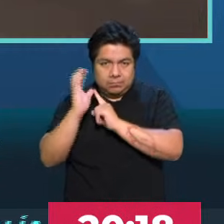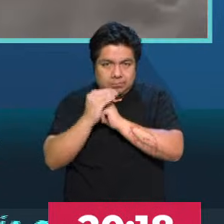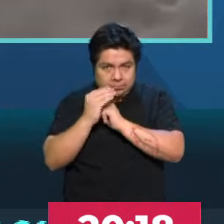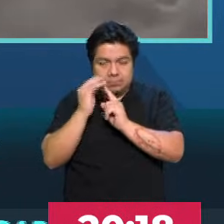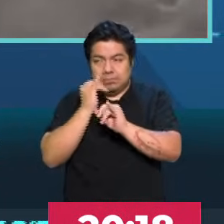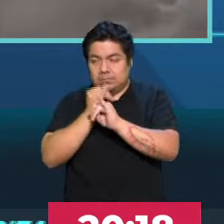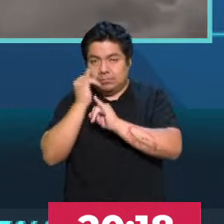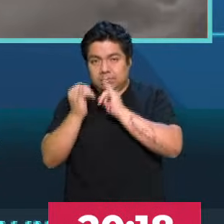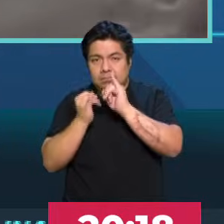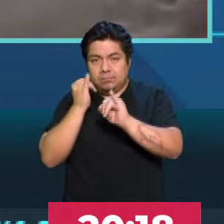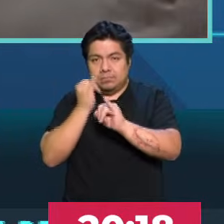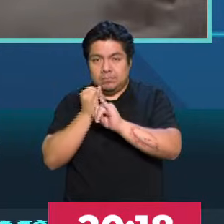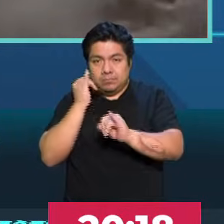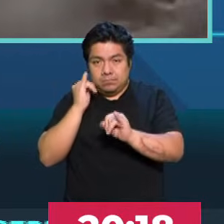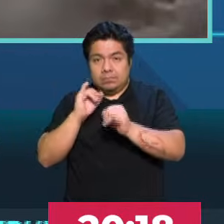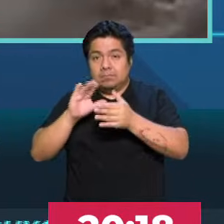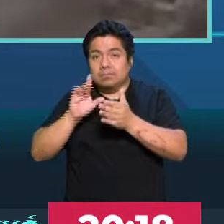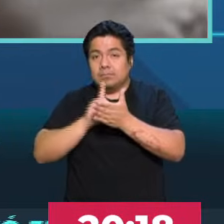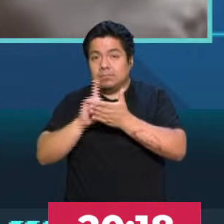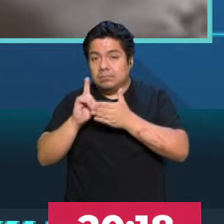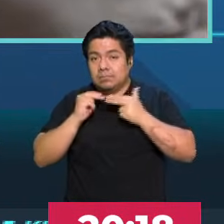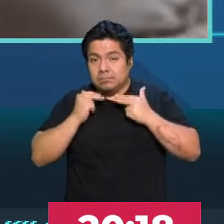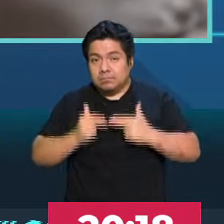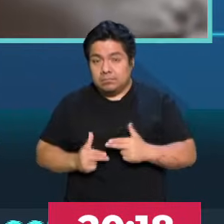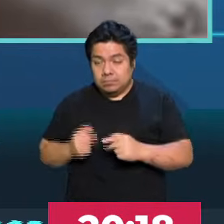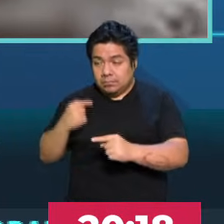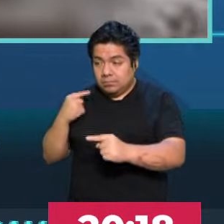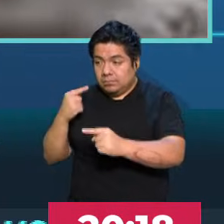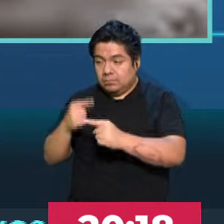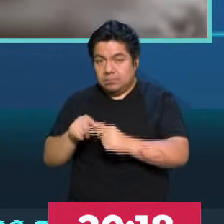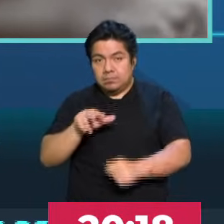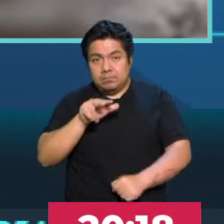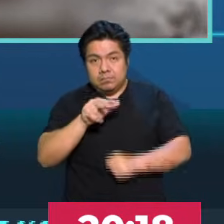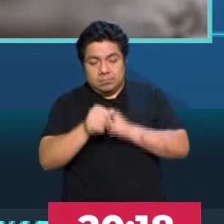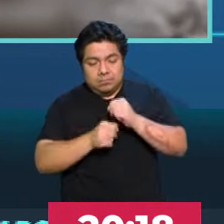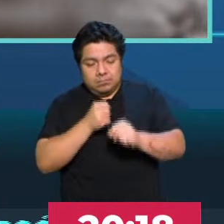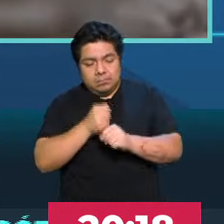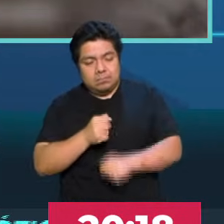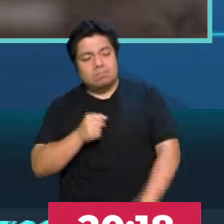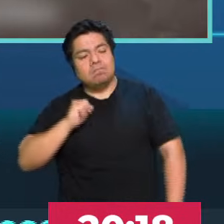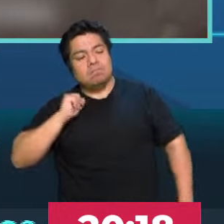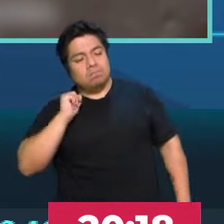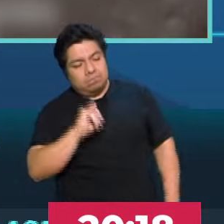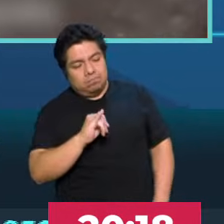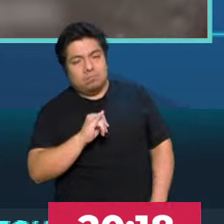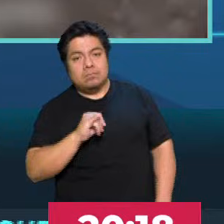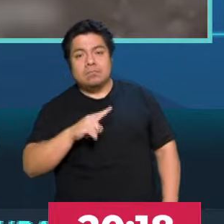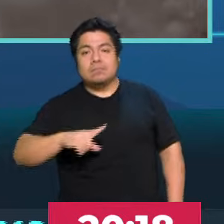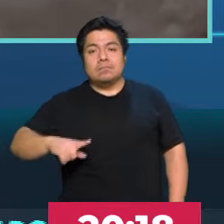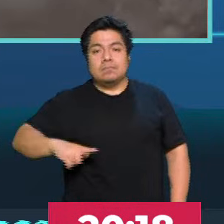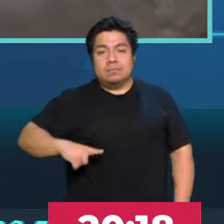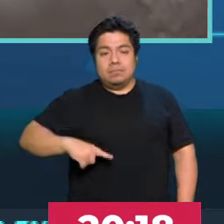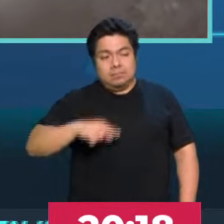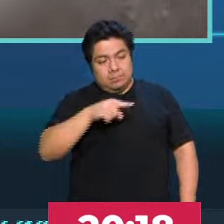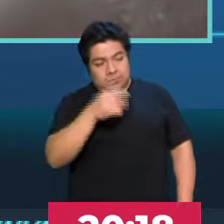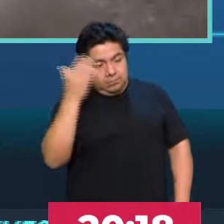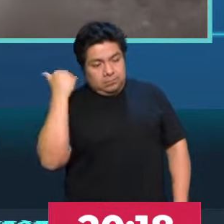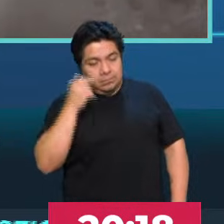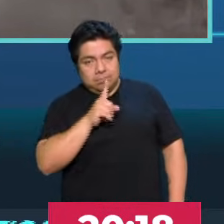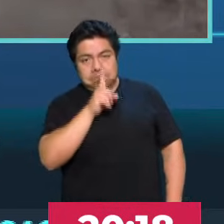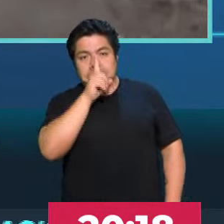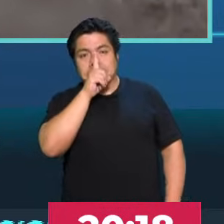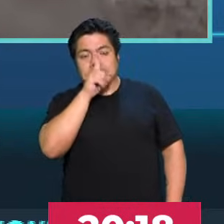Derechos Humanos. 18 años después les dicen sí, eso ocurrió, ¿no? Y el Estado lo ocultó, ¿no? Y el Estado